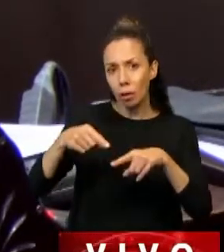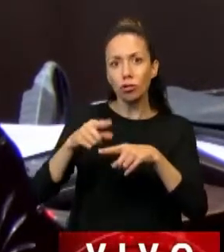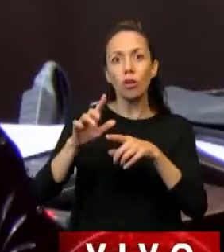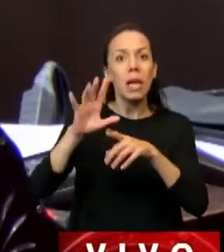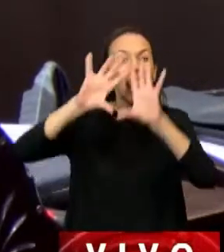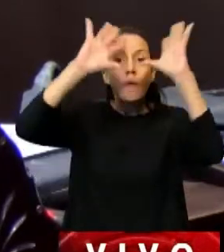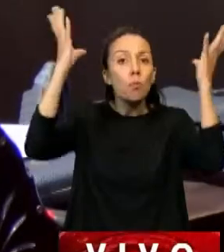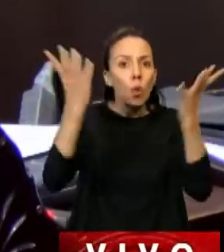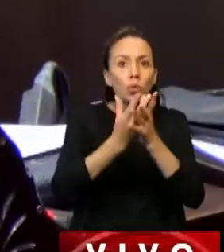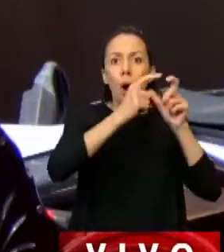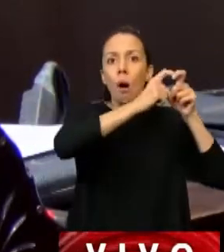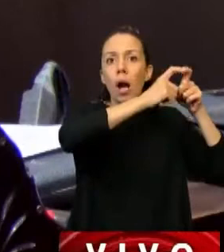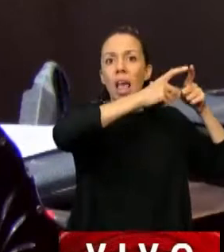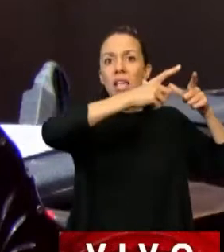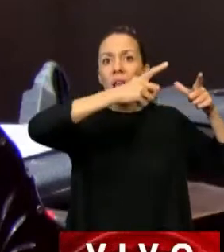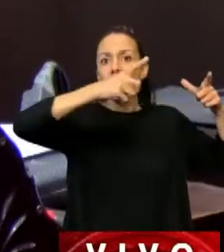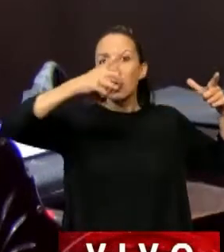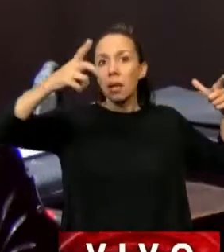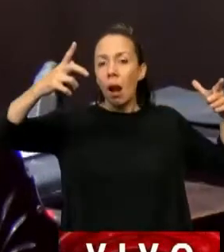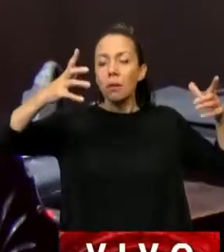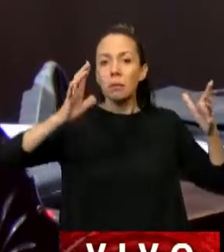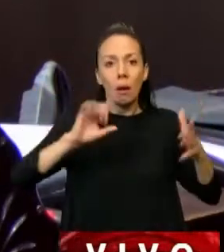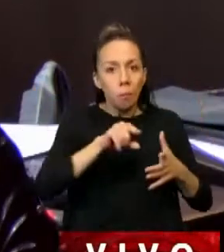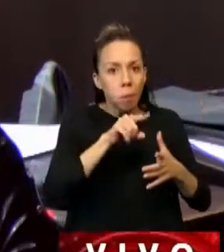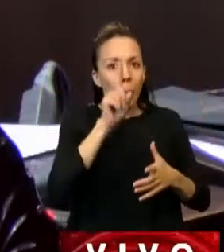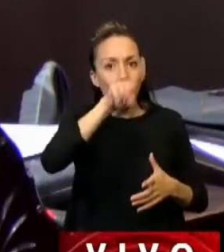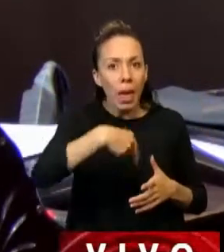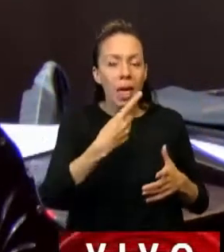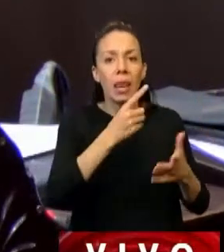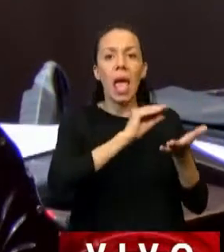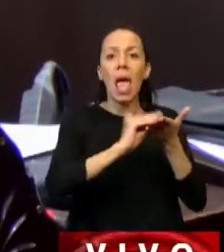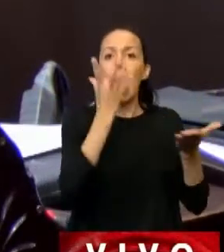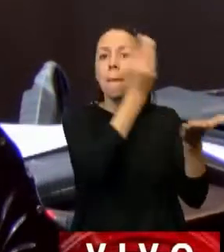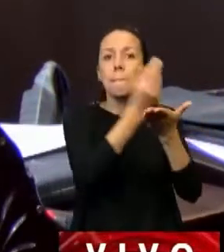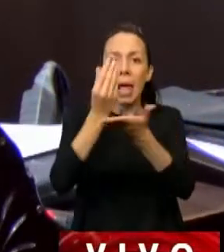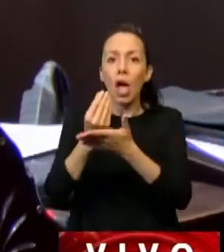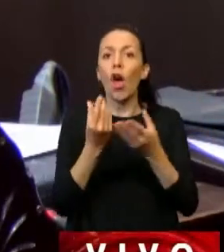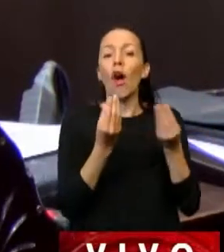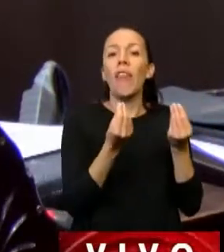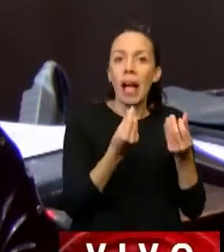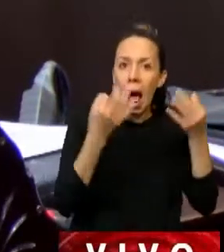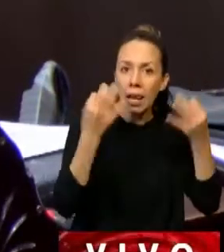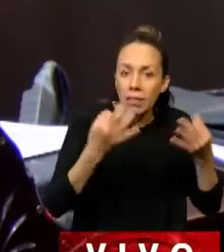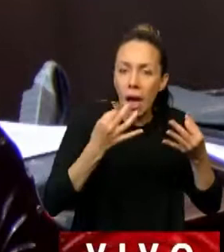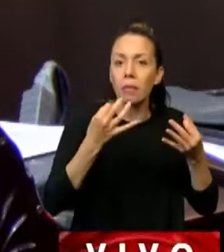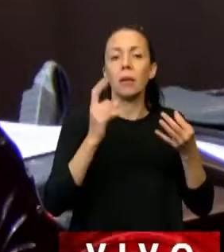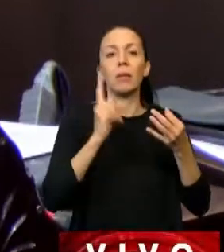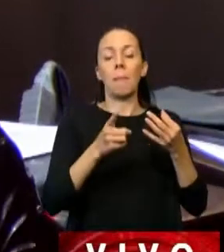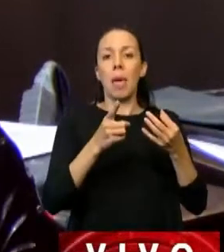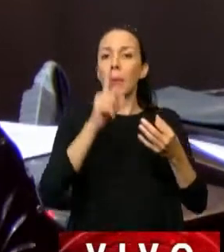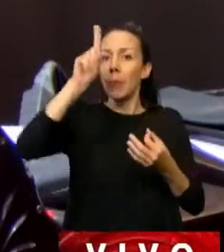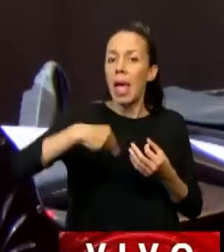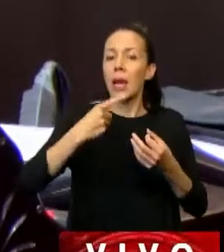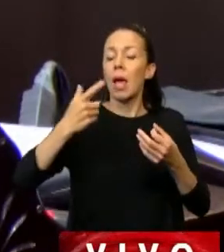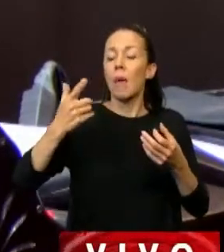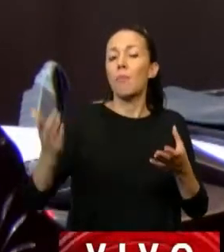global. Es una fuente de empleo, de calidad y de desarrollo productivo. En este punto, provincias